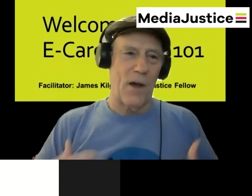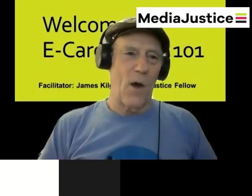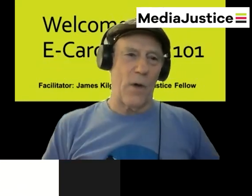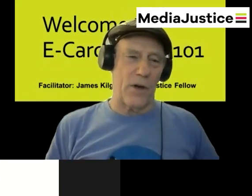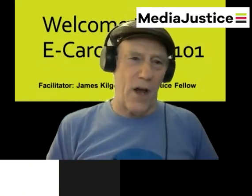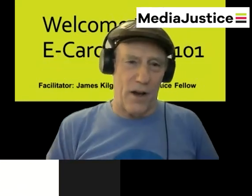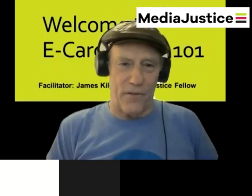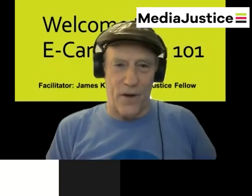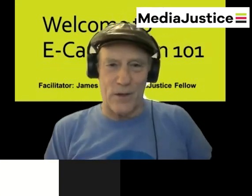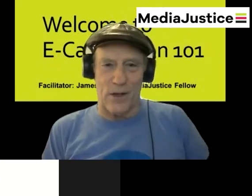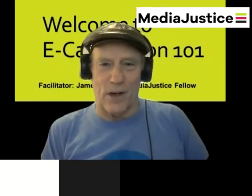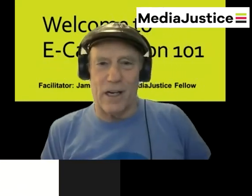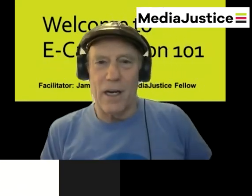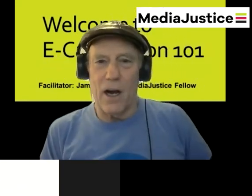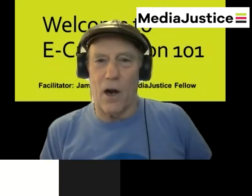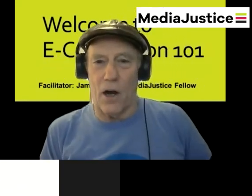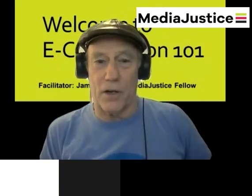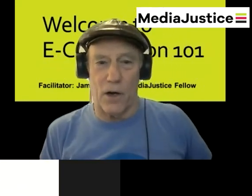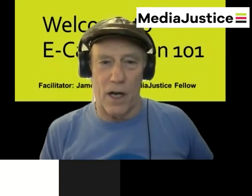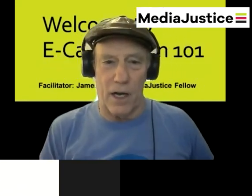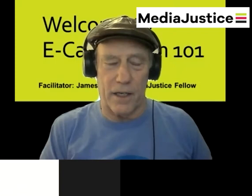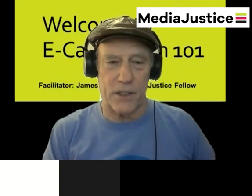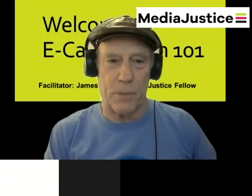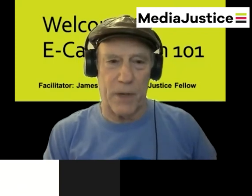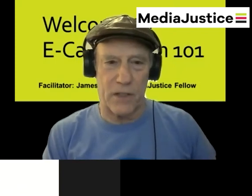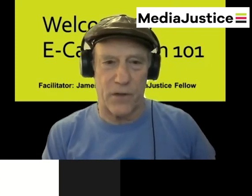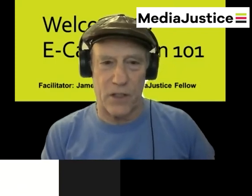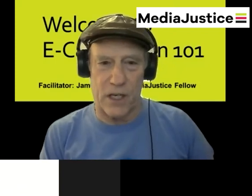esperamos que por lo menos estén pensando